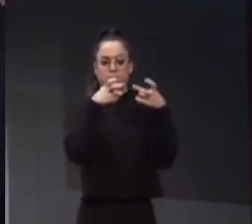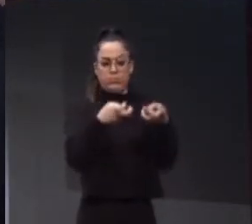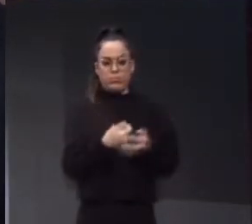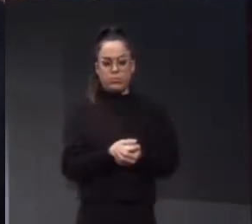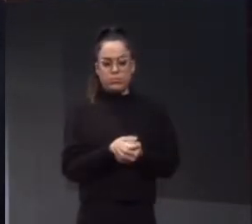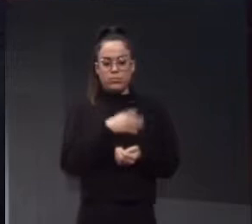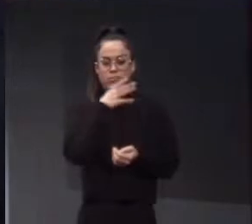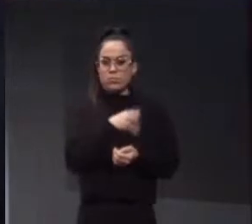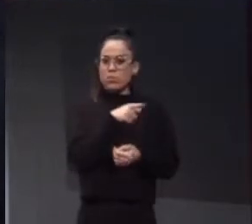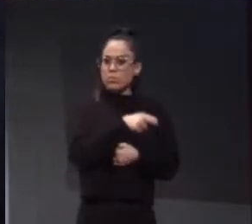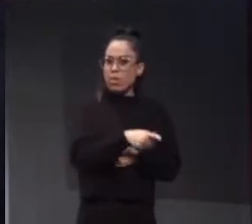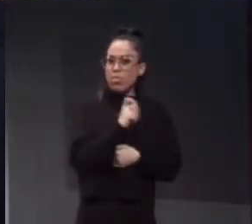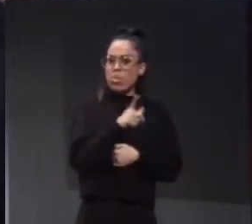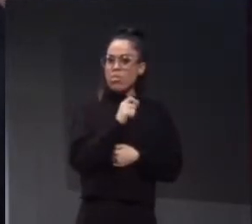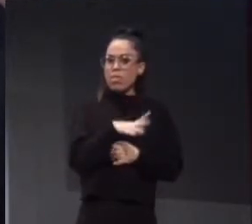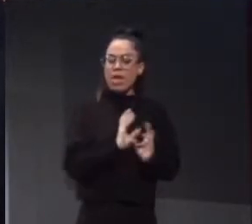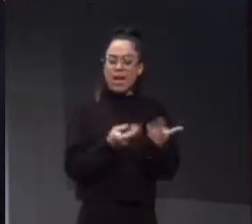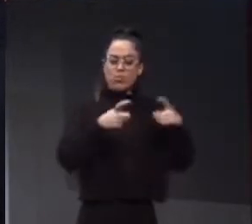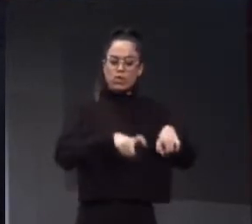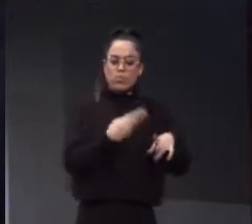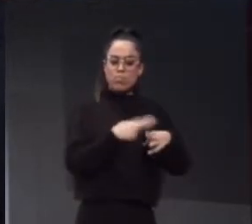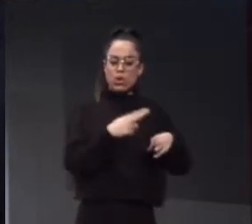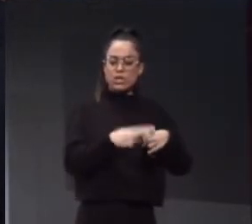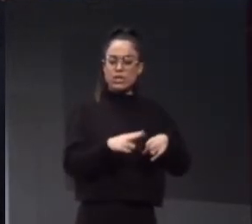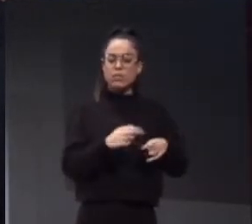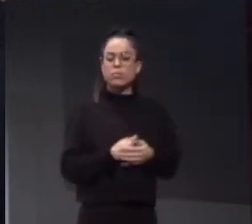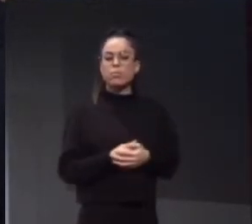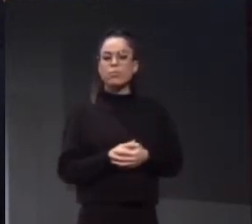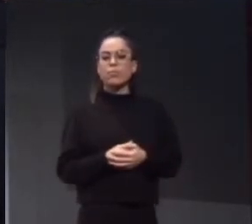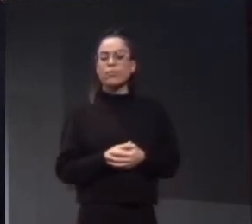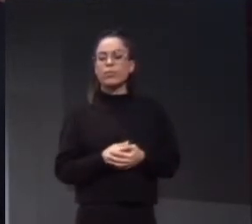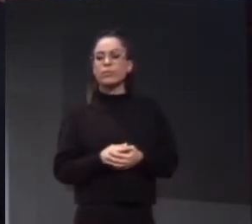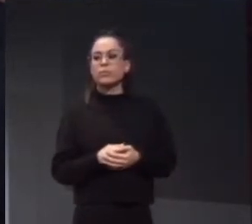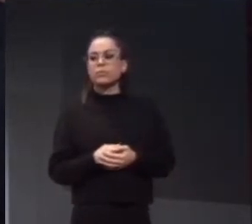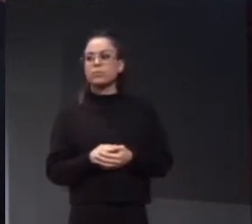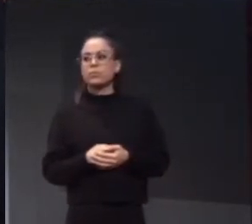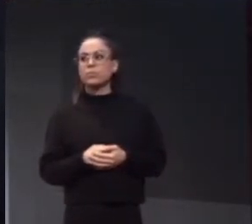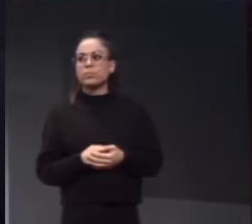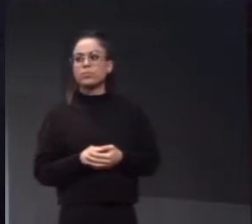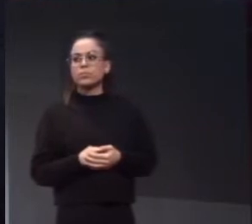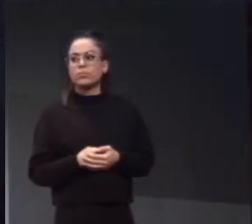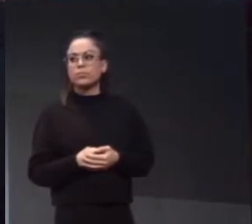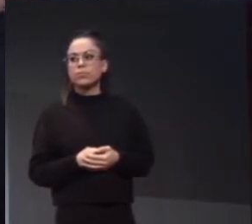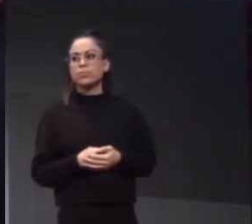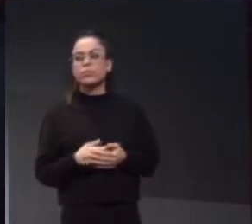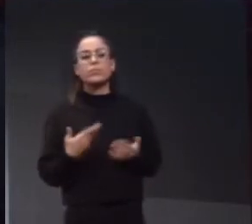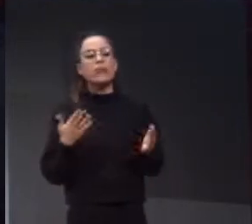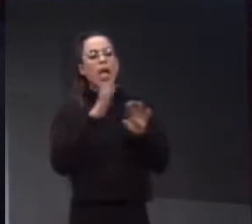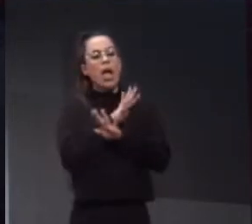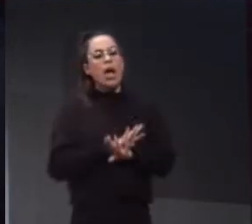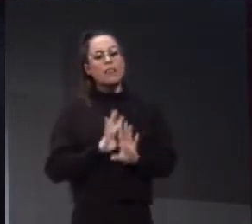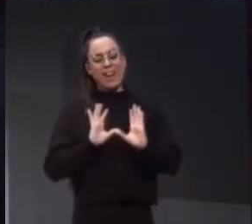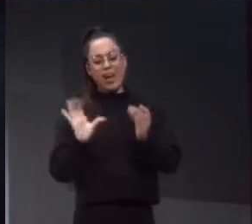organizar los encuentros políticos no sé qué pero es más están digamos que reciben a los distintos colectivos más que